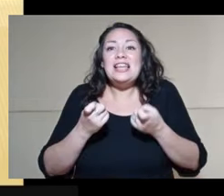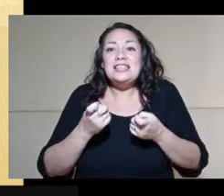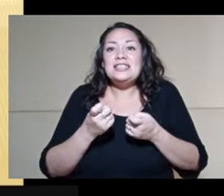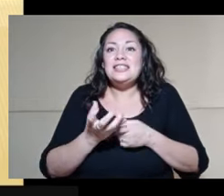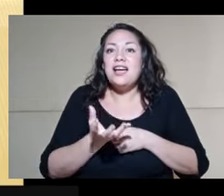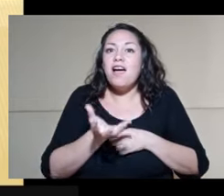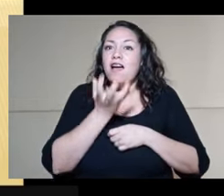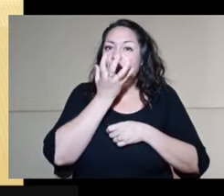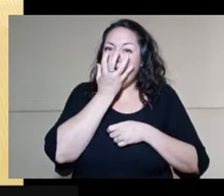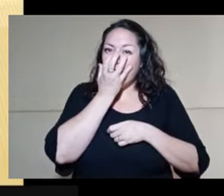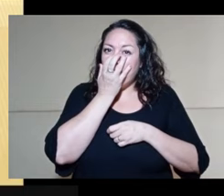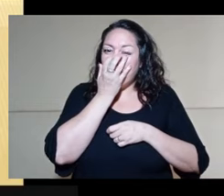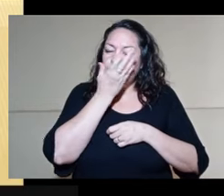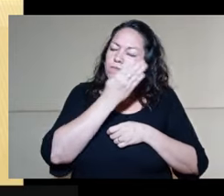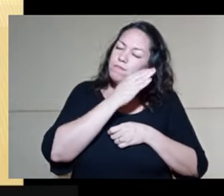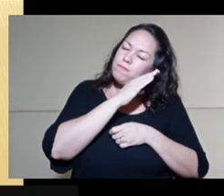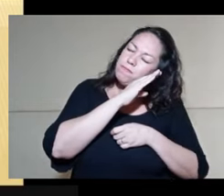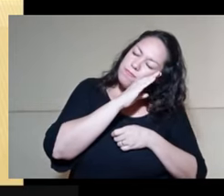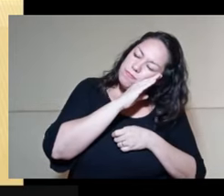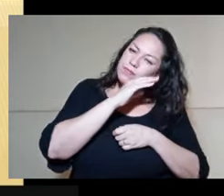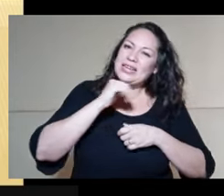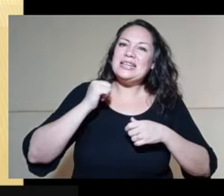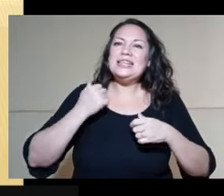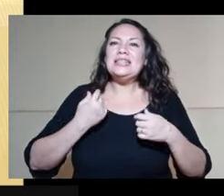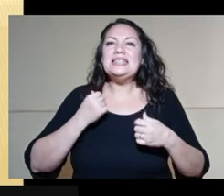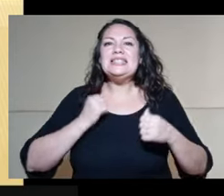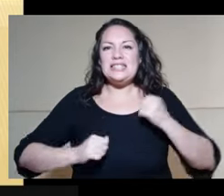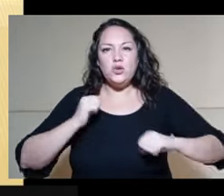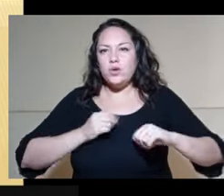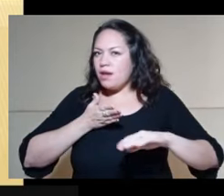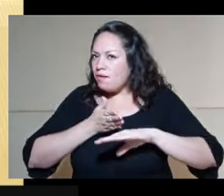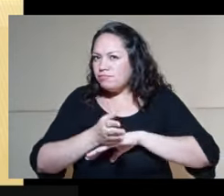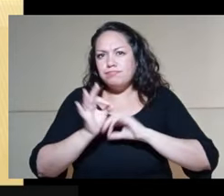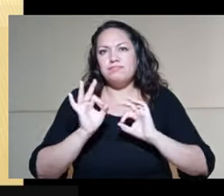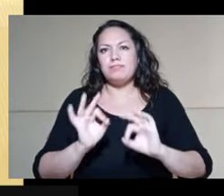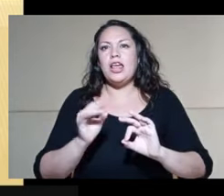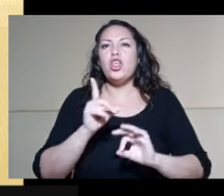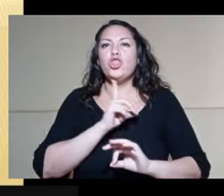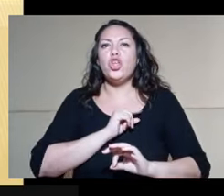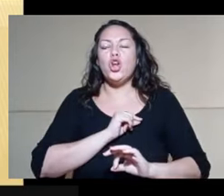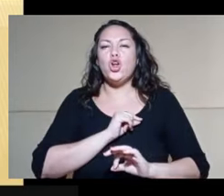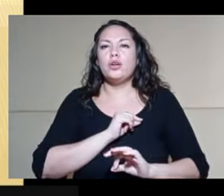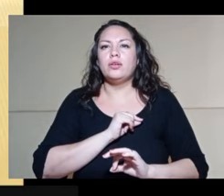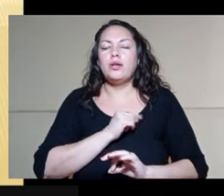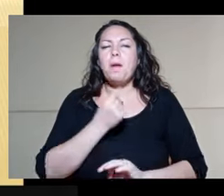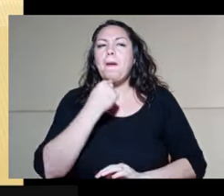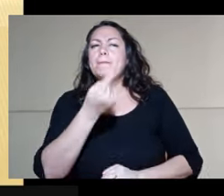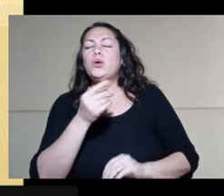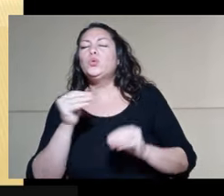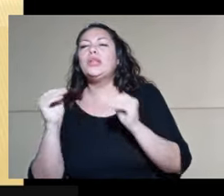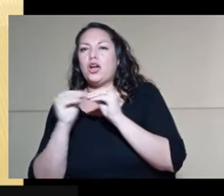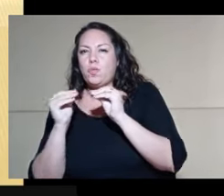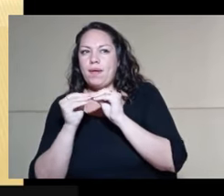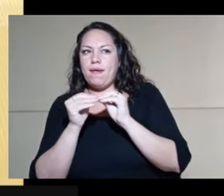bloquearla a través de las drogas anestésicas. Después Pero tenemos la sensibilidad térmica. ¿Esa de la piel no sería